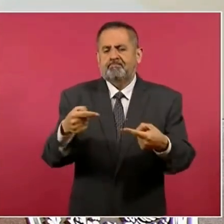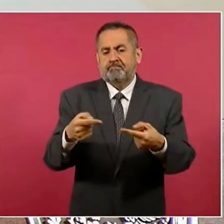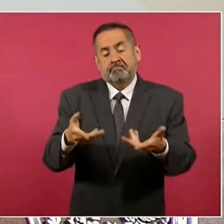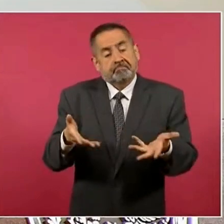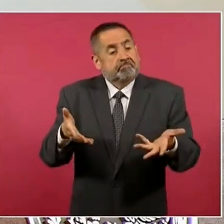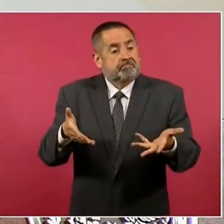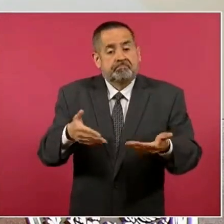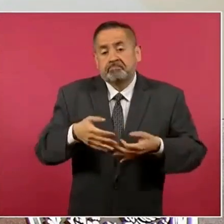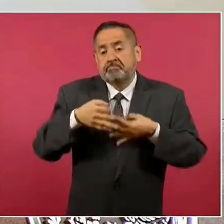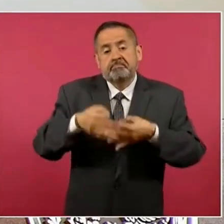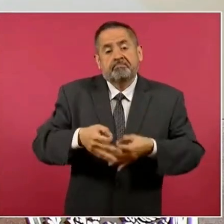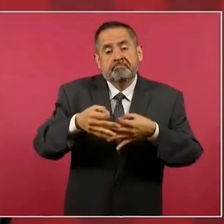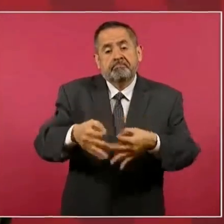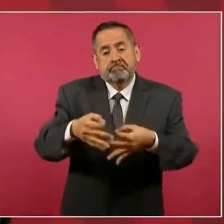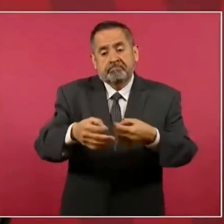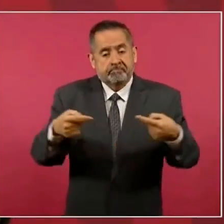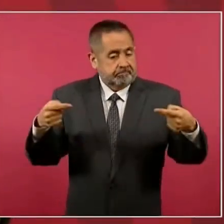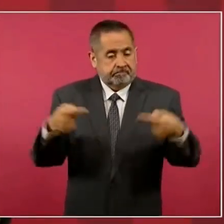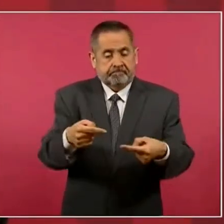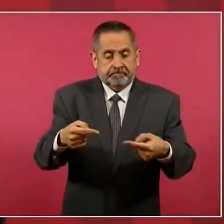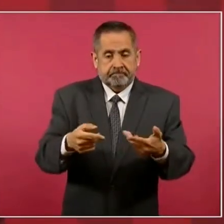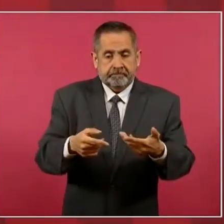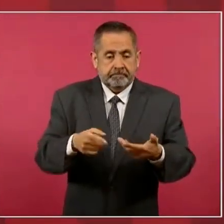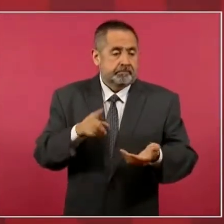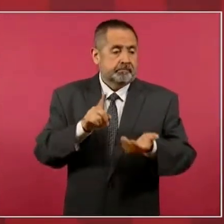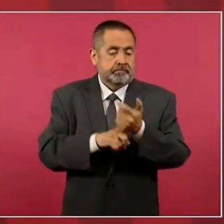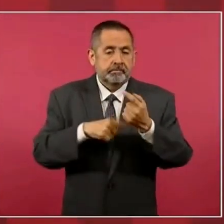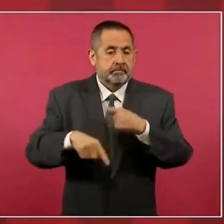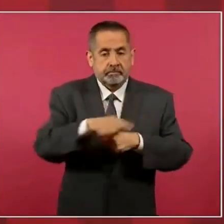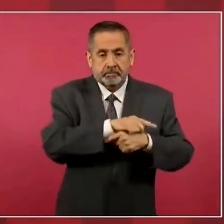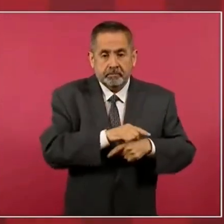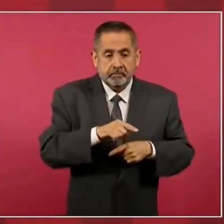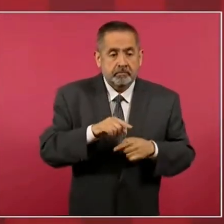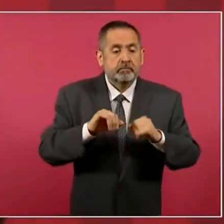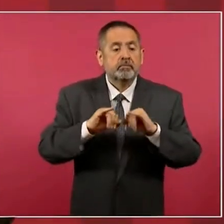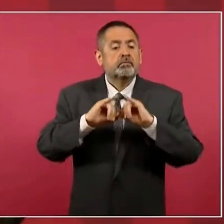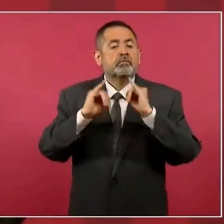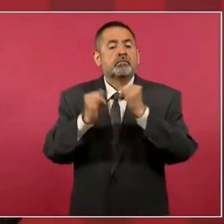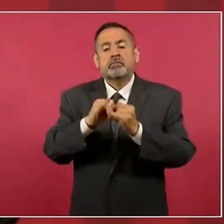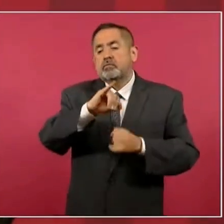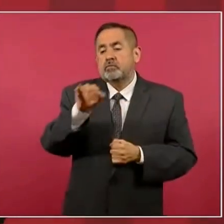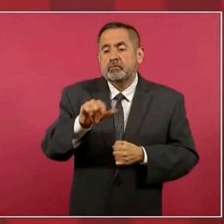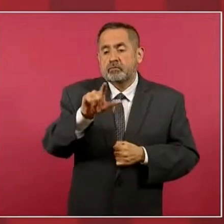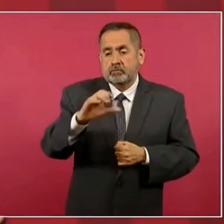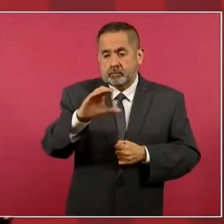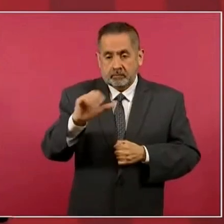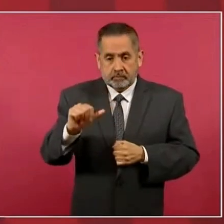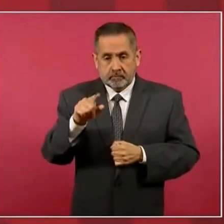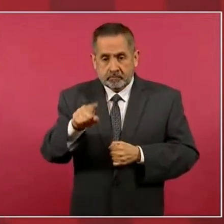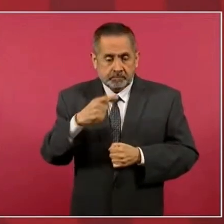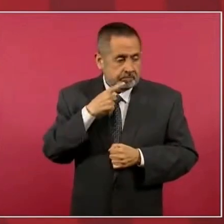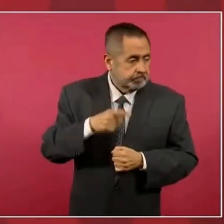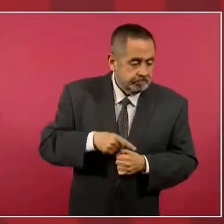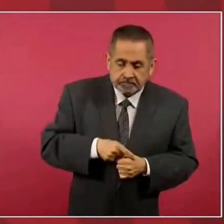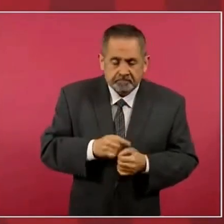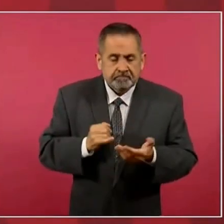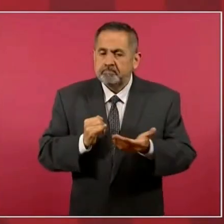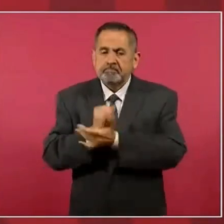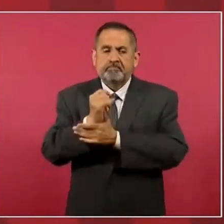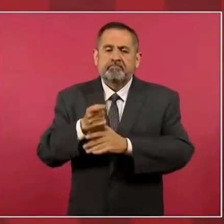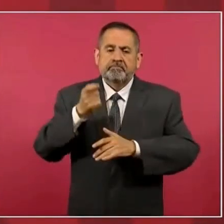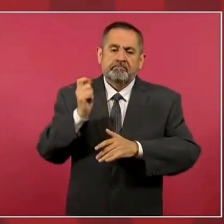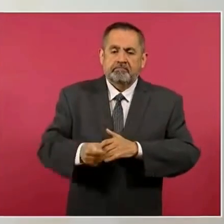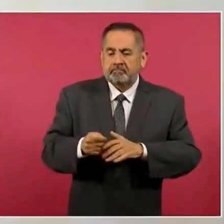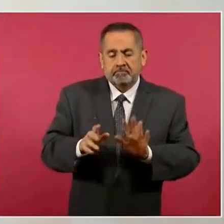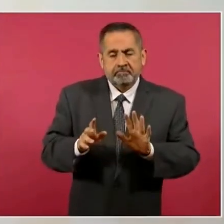esto ha llevado a que las autoridades laborales, en particular la Junta de Conciliación, pues tenga que determinar pues cuál es